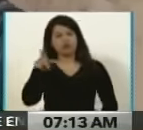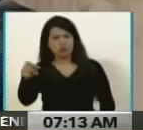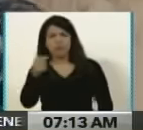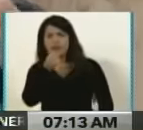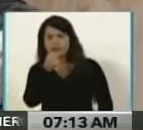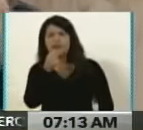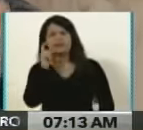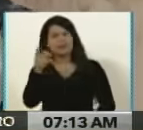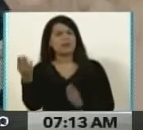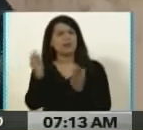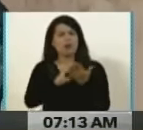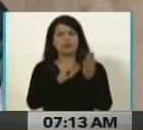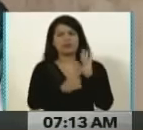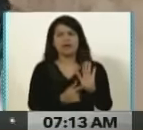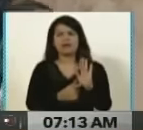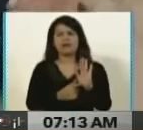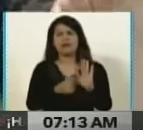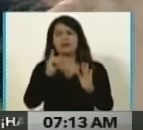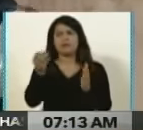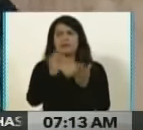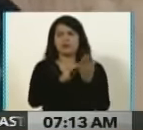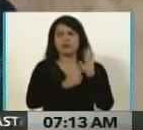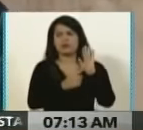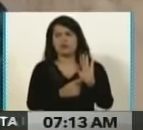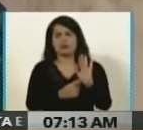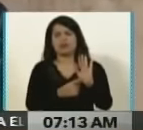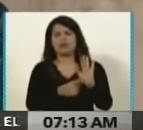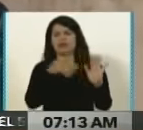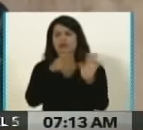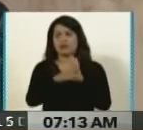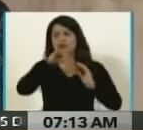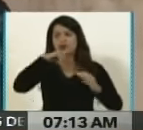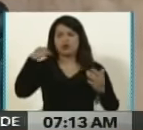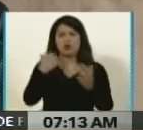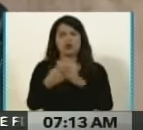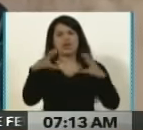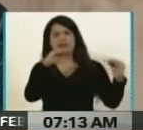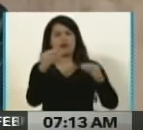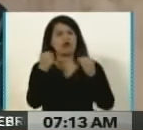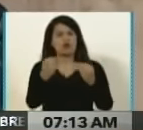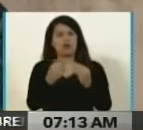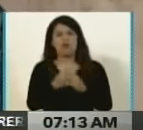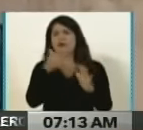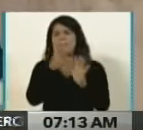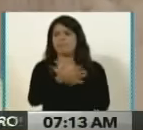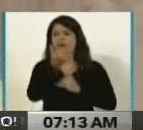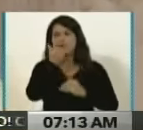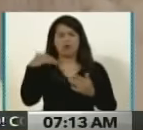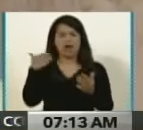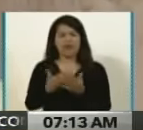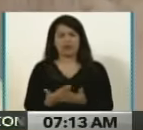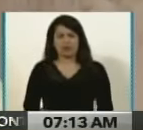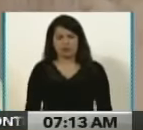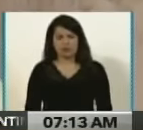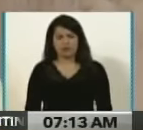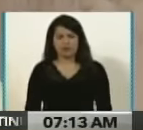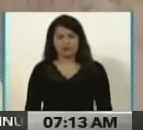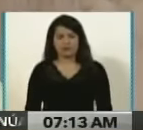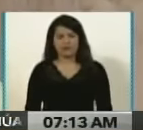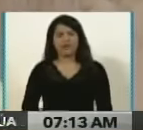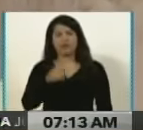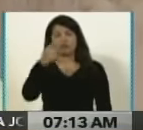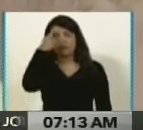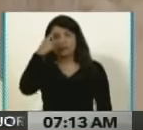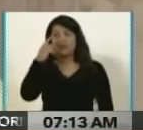reseñaran, paso por paso, cómo ha sido esta historia del diálogo, qué es lo que ha pasado. Cada vez que se está a